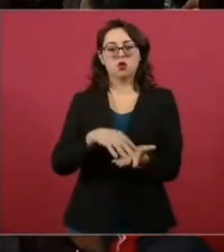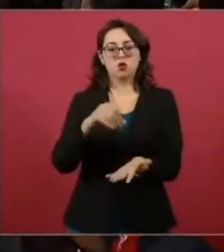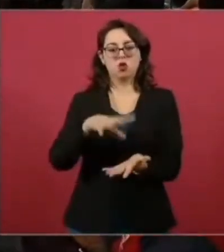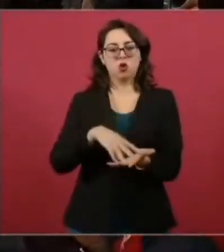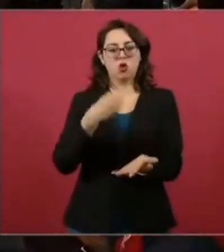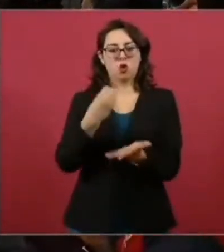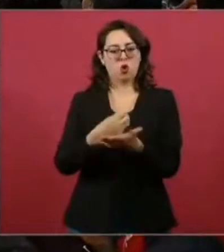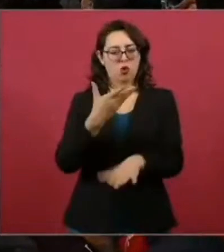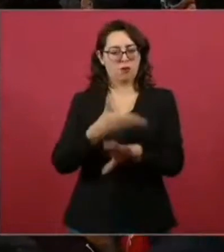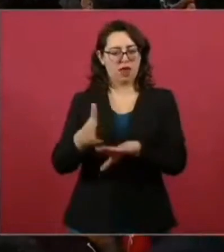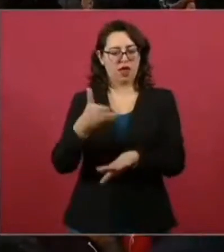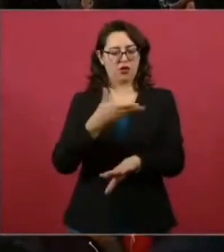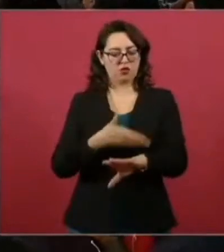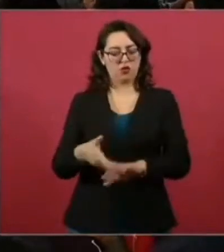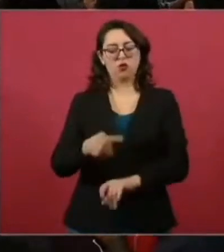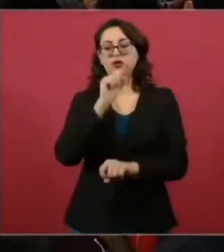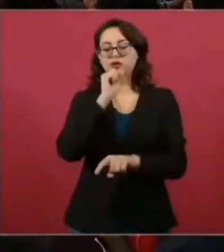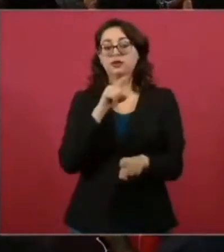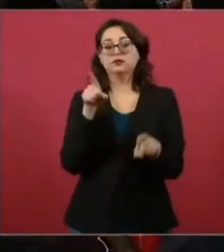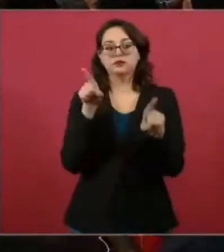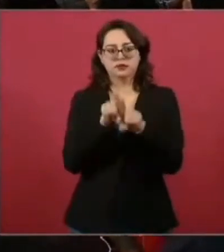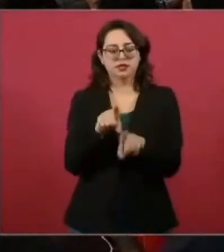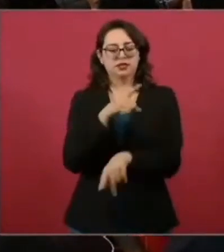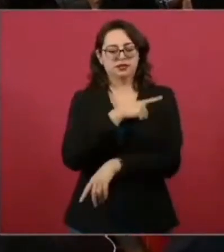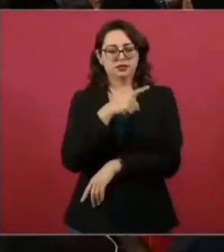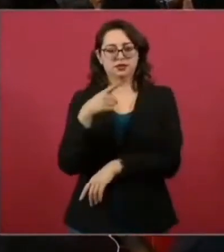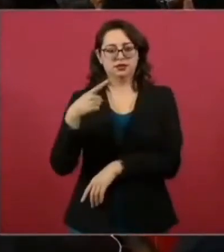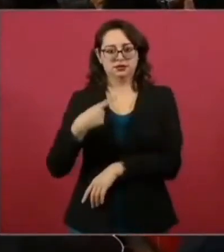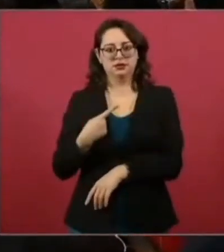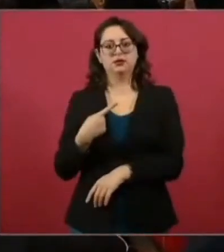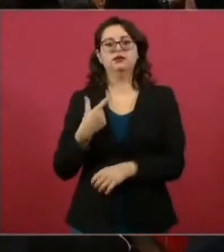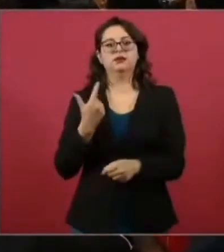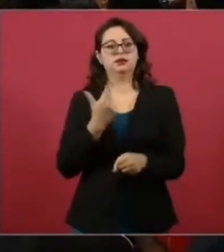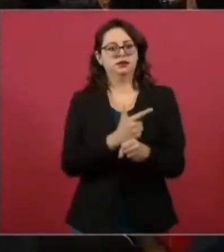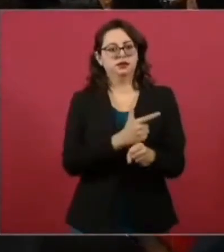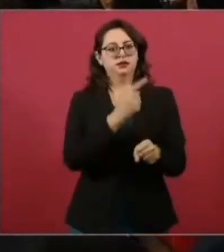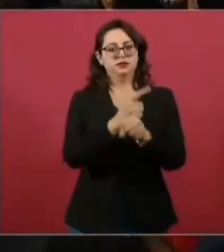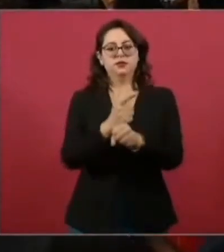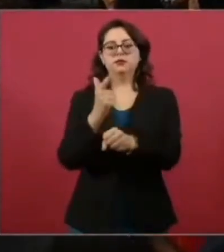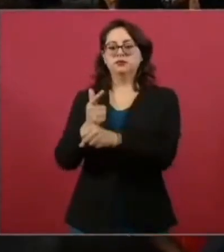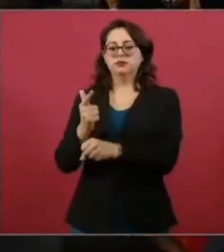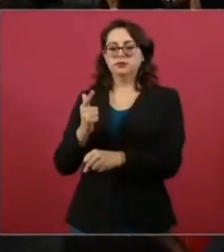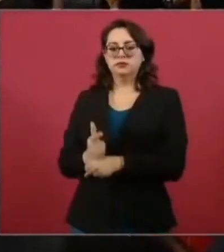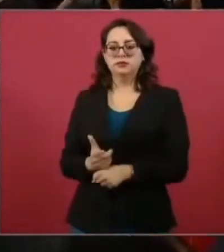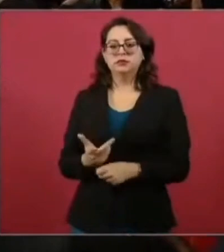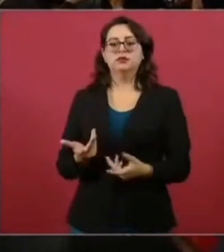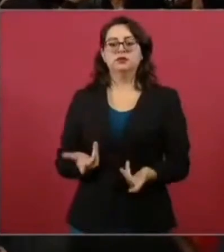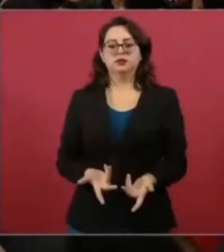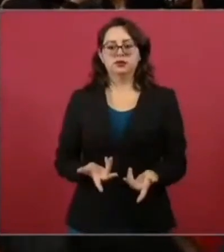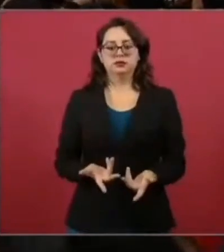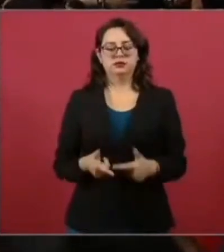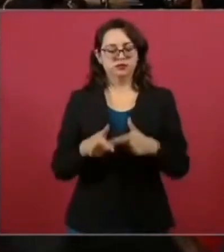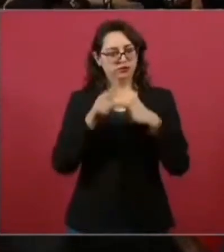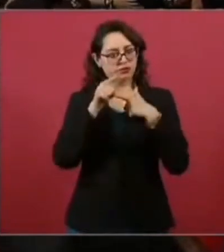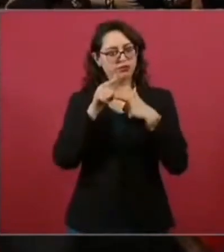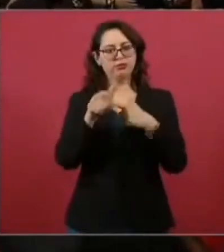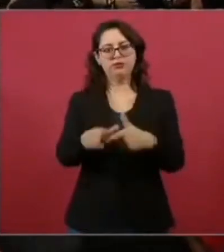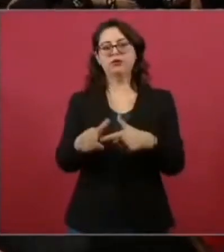todo lo que implica la elaboración de las baterías,